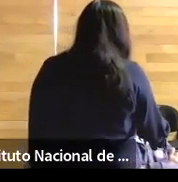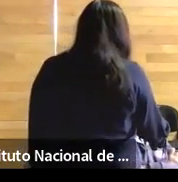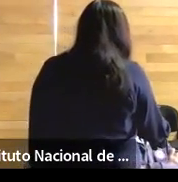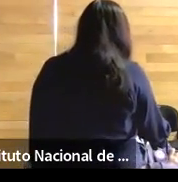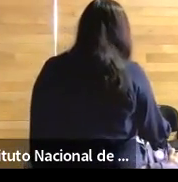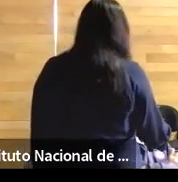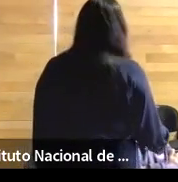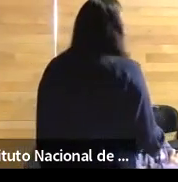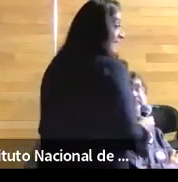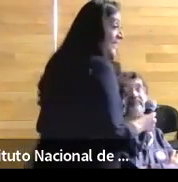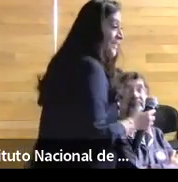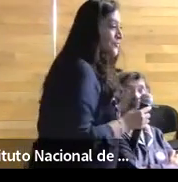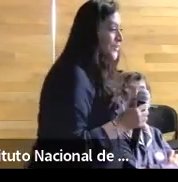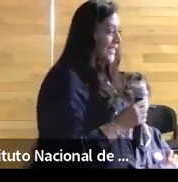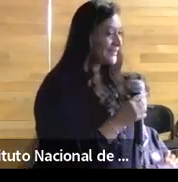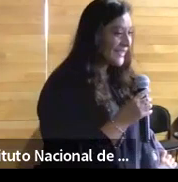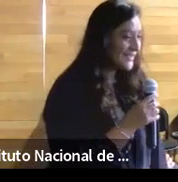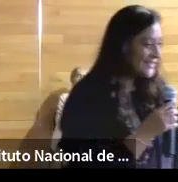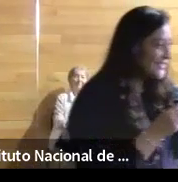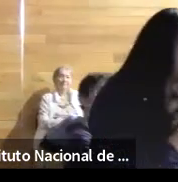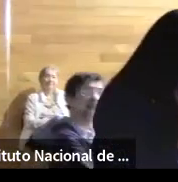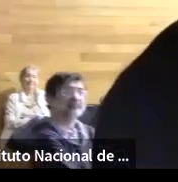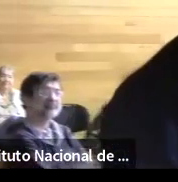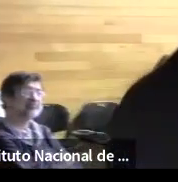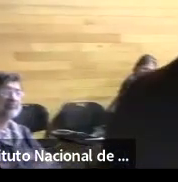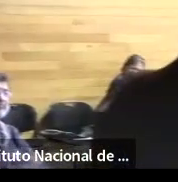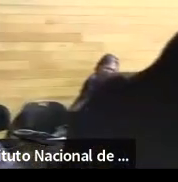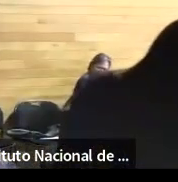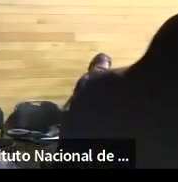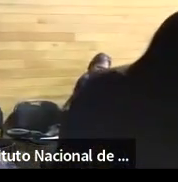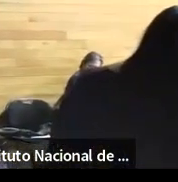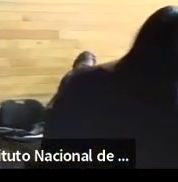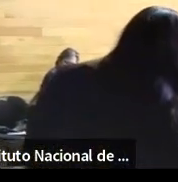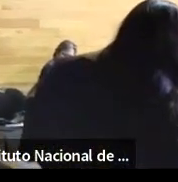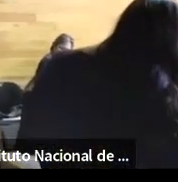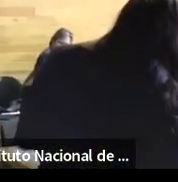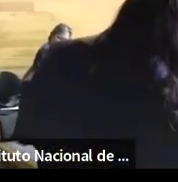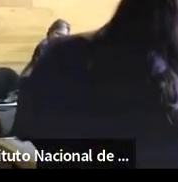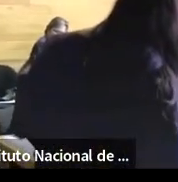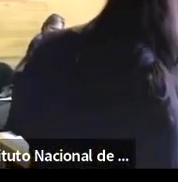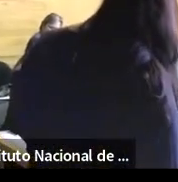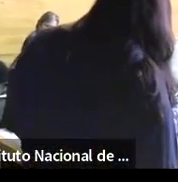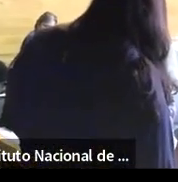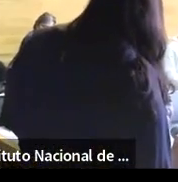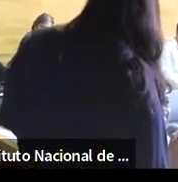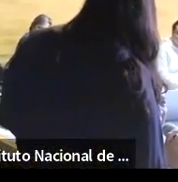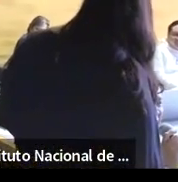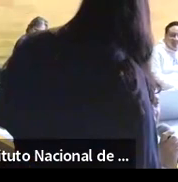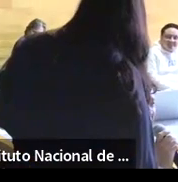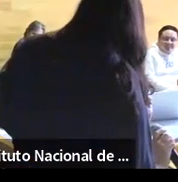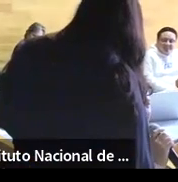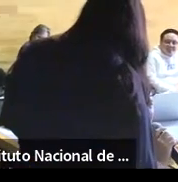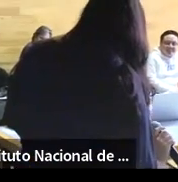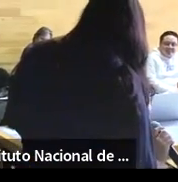algo urgente hay algo urgente usted sí ya ha vivido Sí pues lo primero que